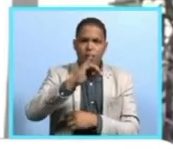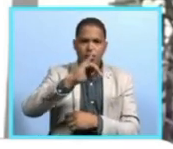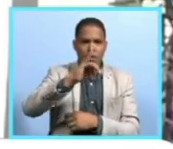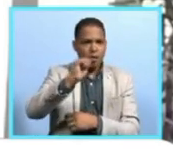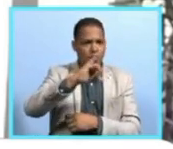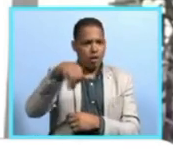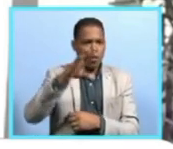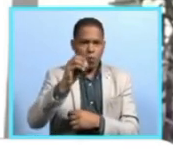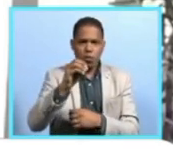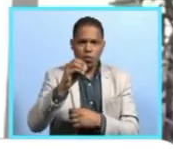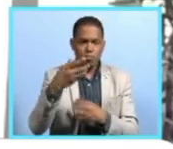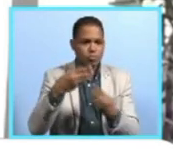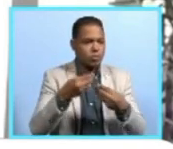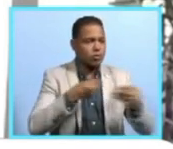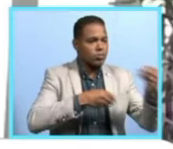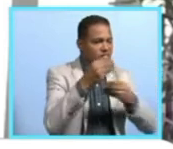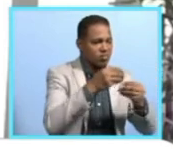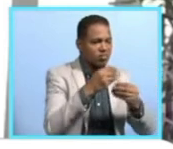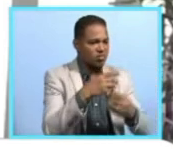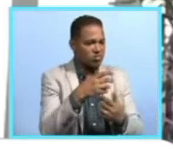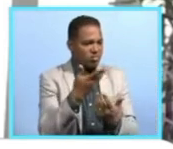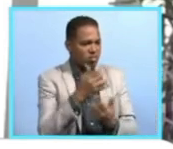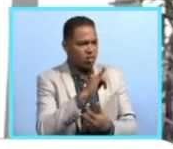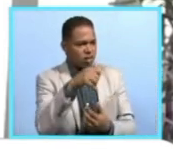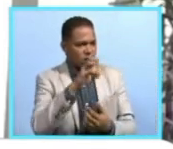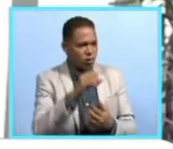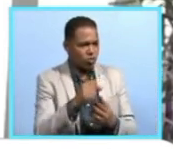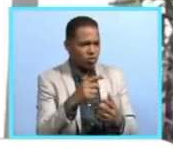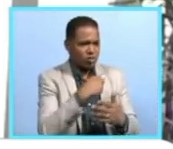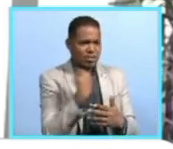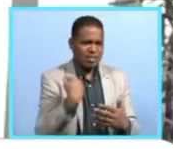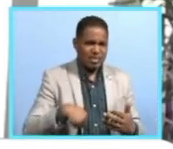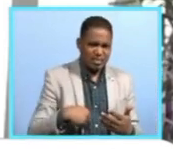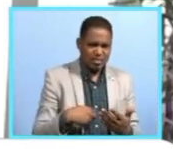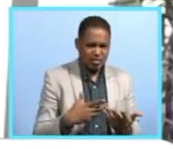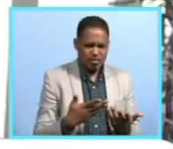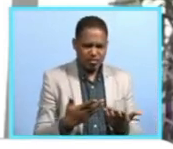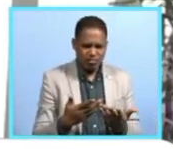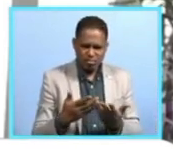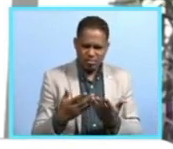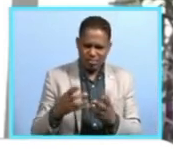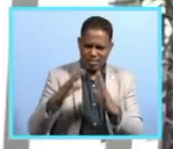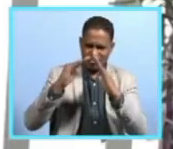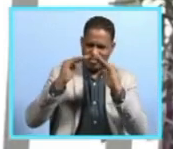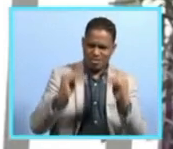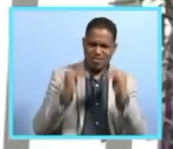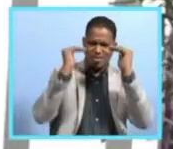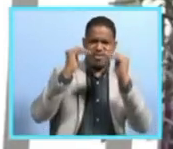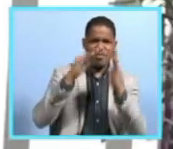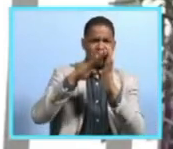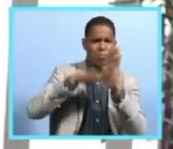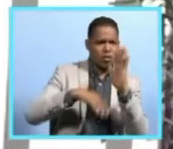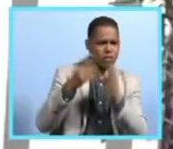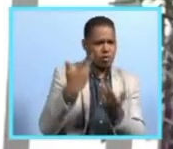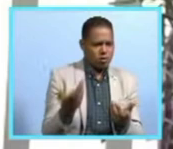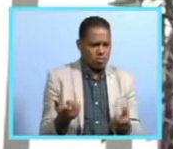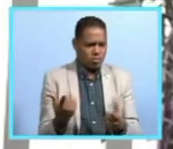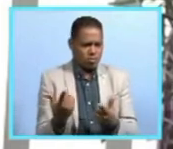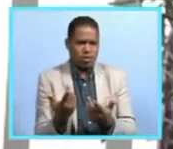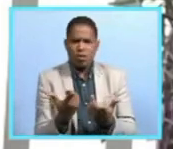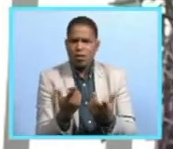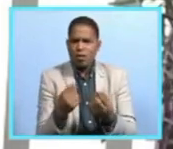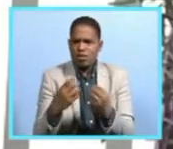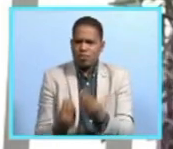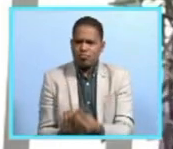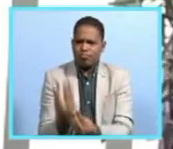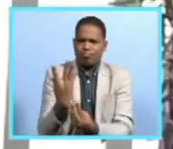producción el mercado esté inundado de ajo chino, que es de un ajo de menor calidad que el que nosotros producimos.